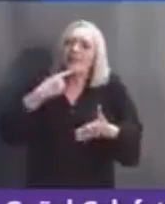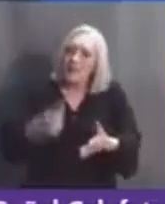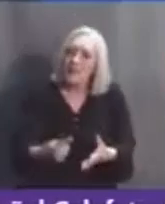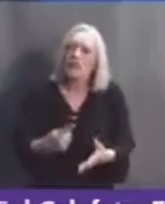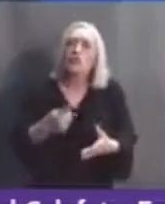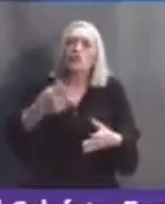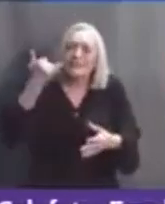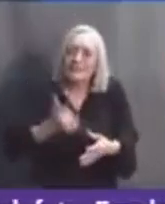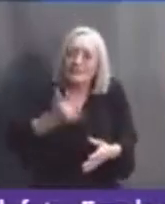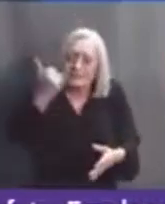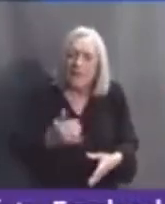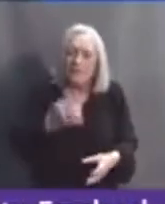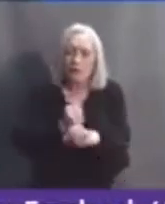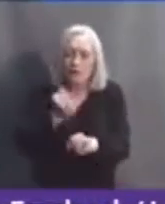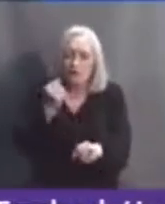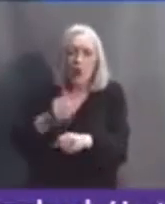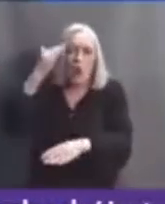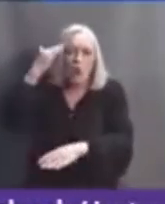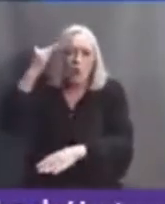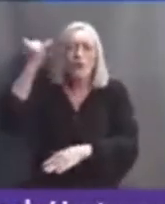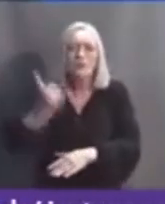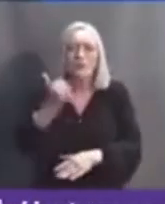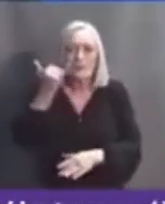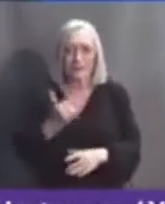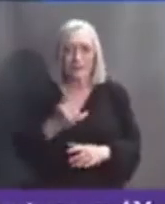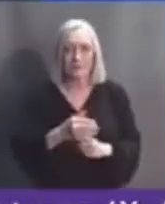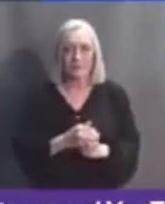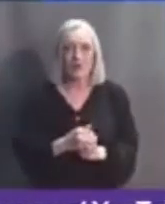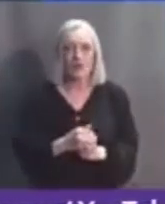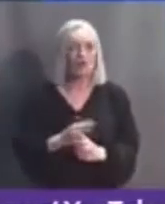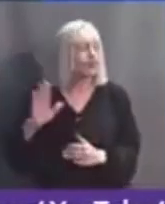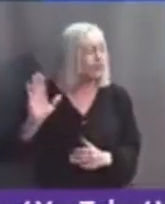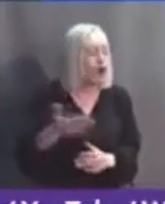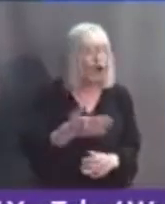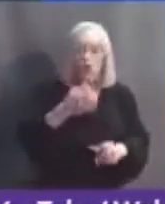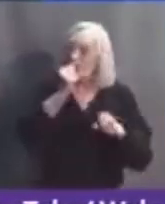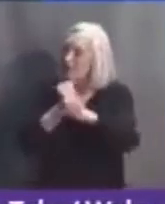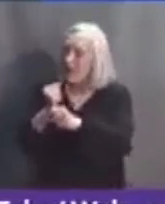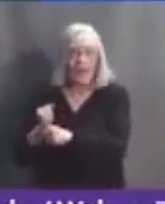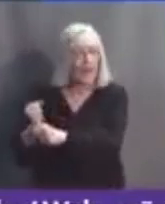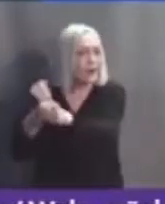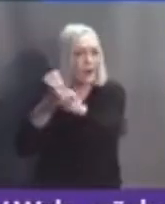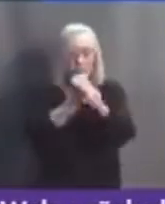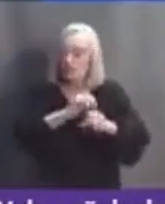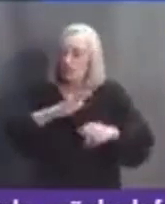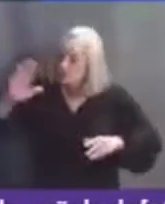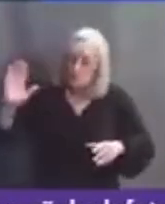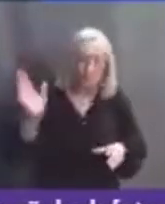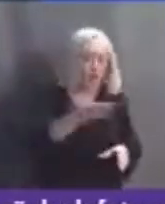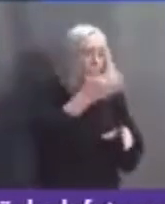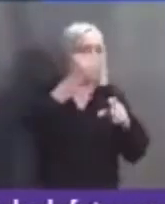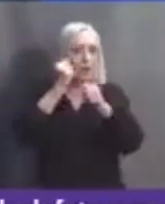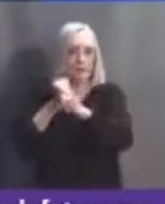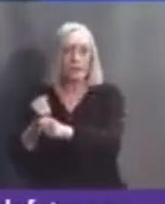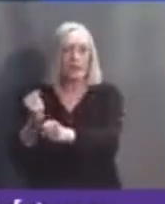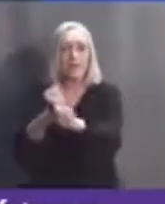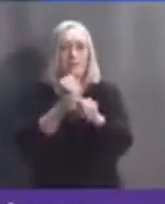recuperar la cultura de trabajo todos a trabajar todos a